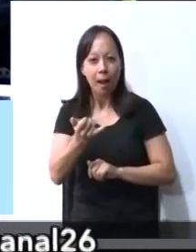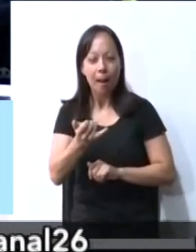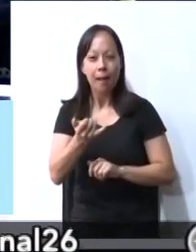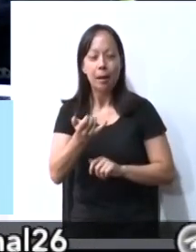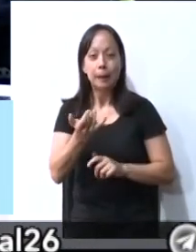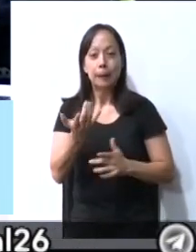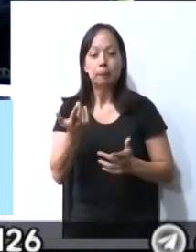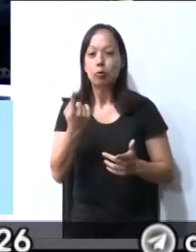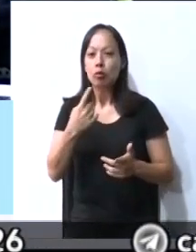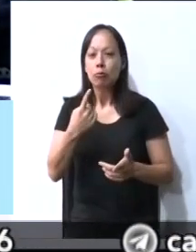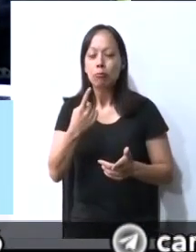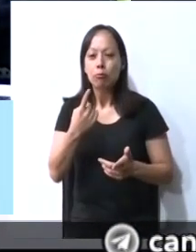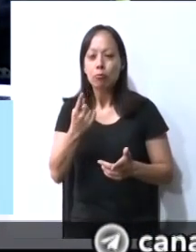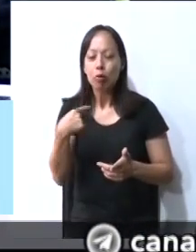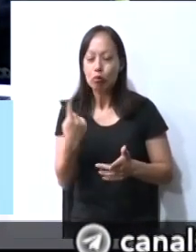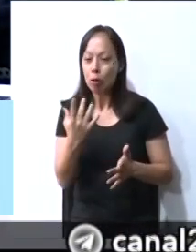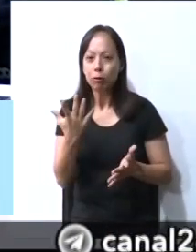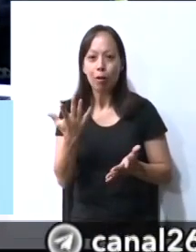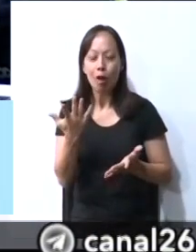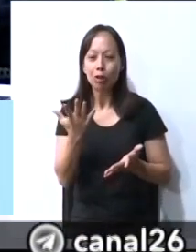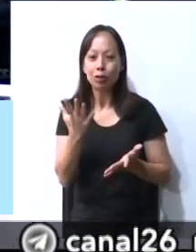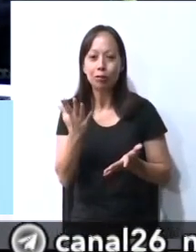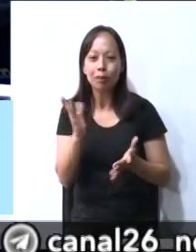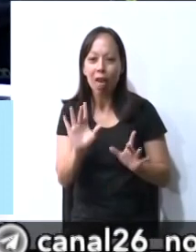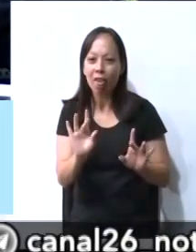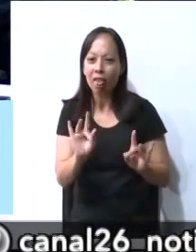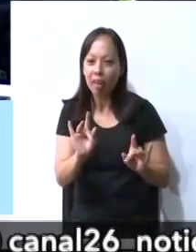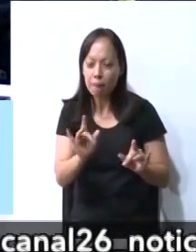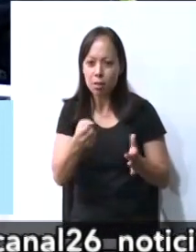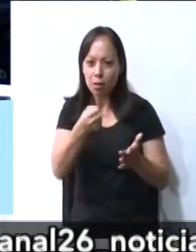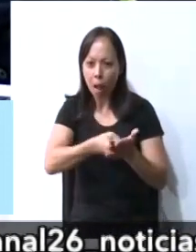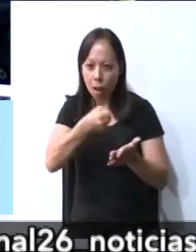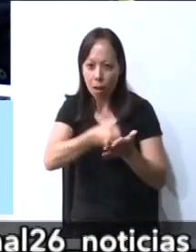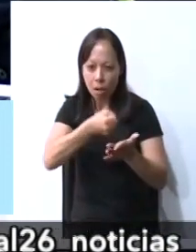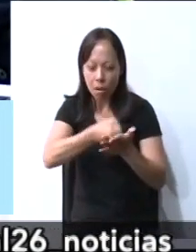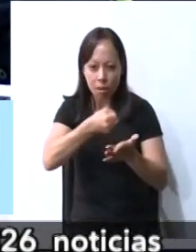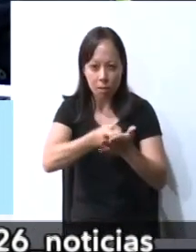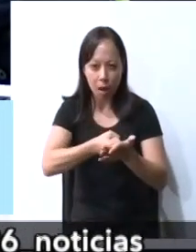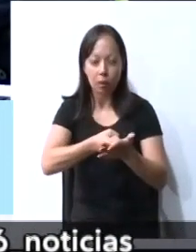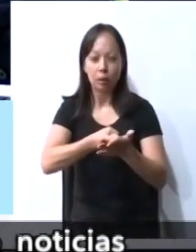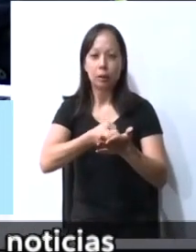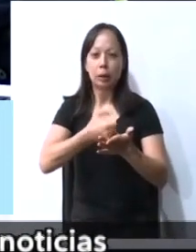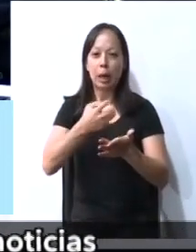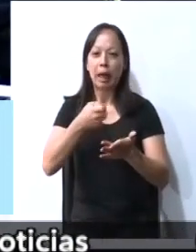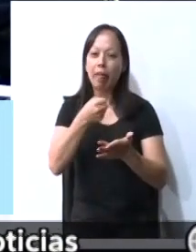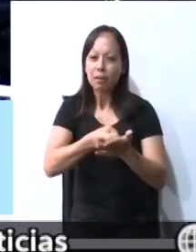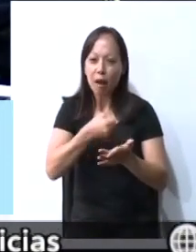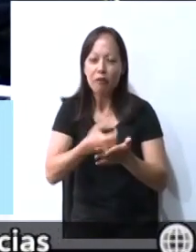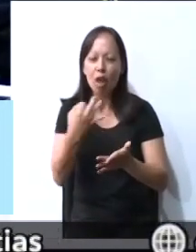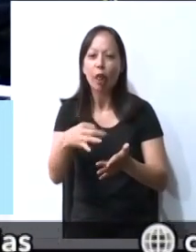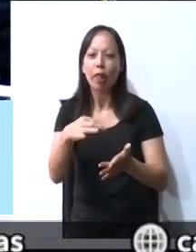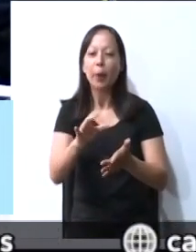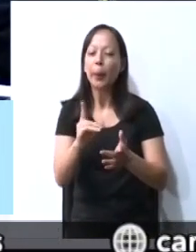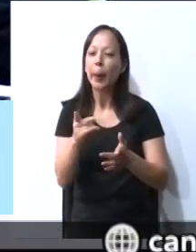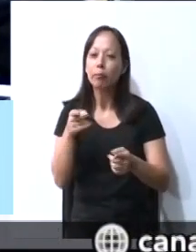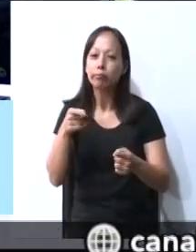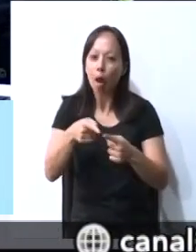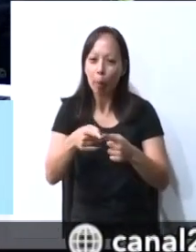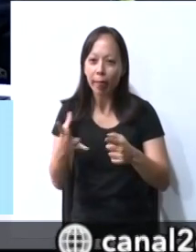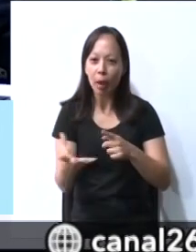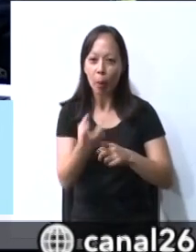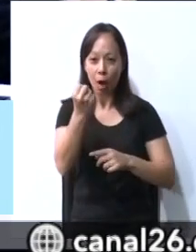Nunca hicimos la fácil. Siempre nos movieron los desafíos que creíamos necesarios y